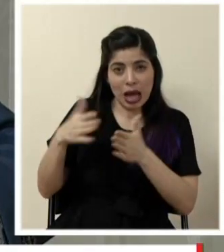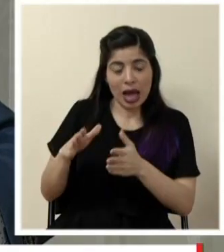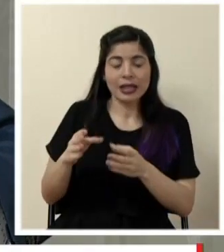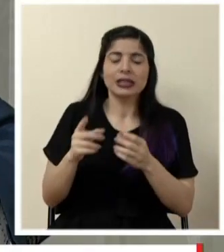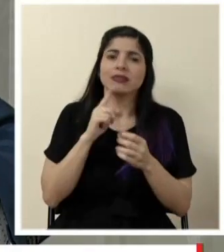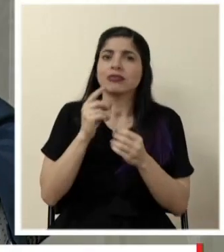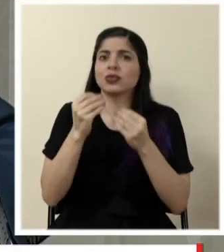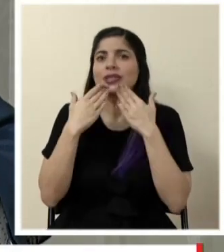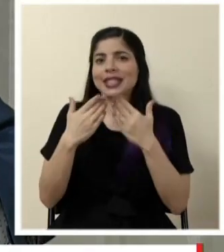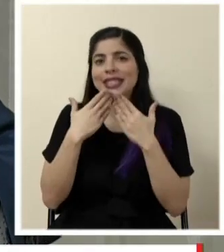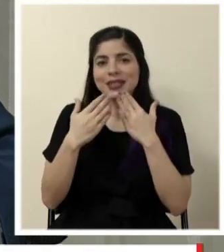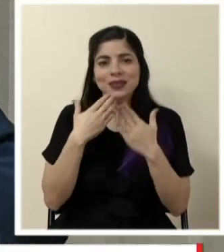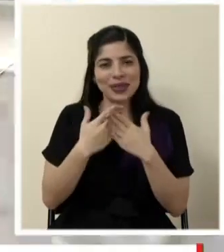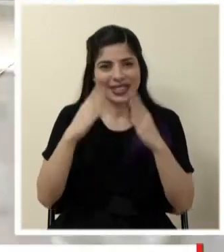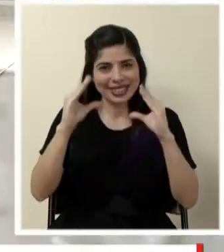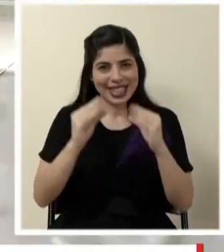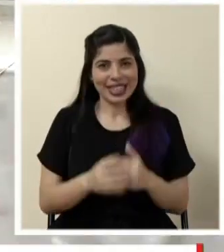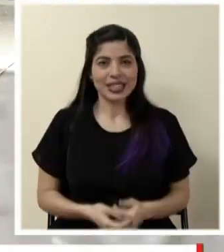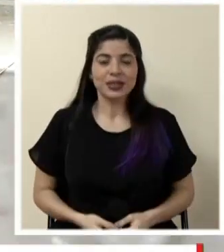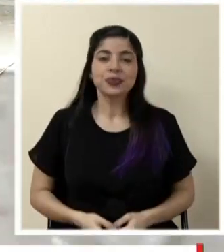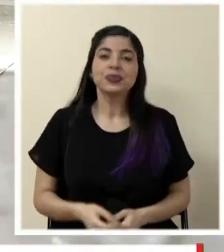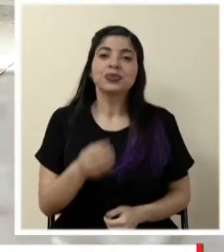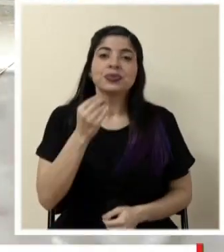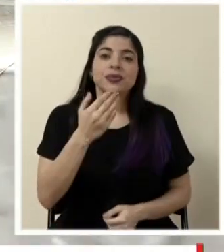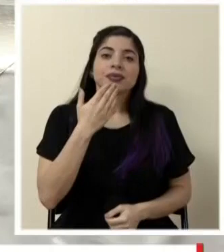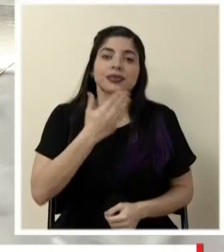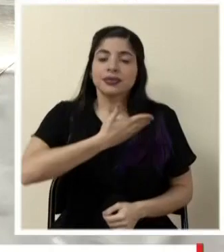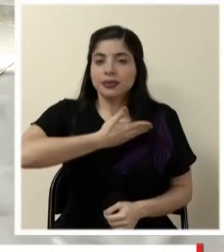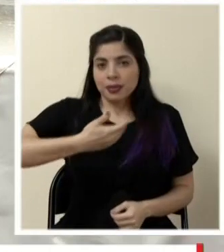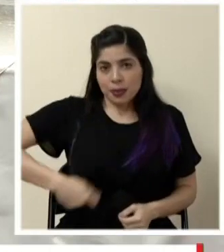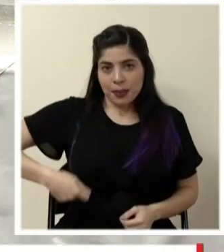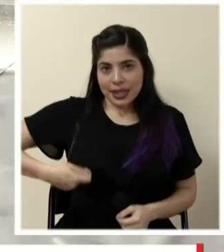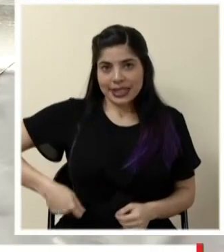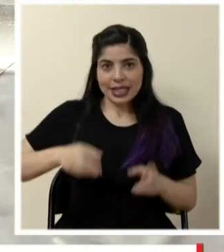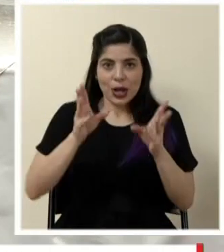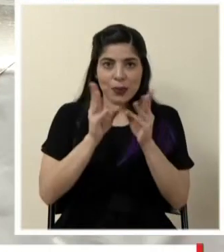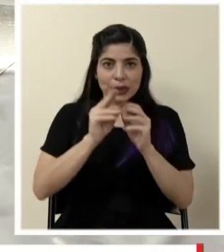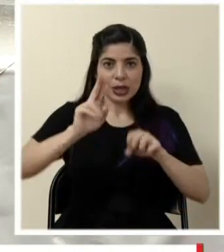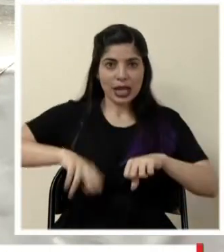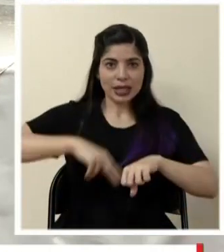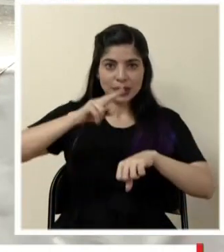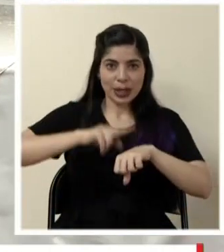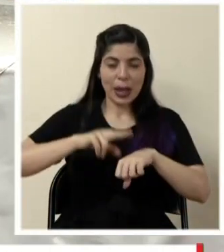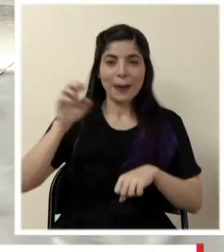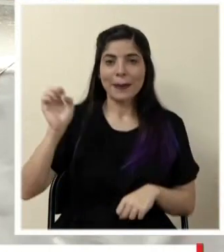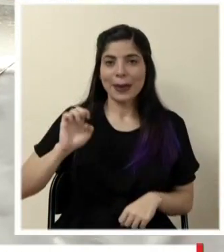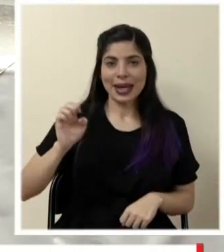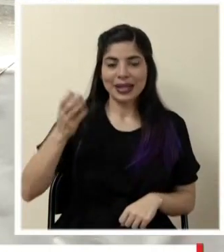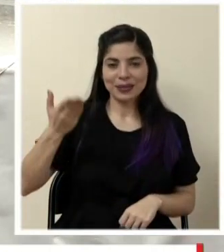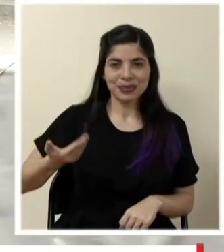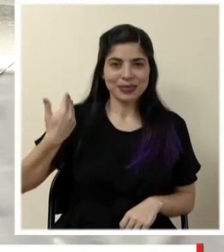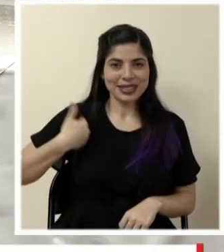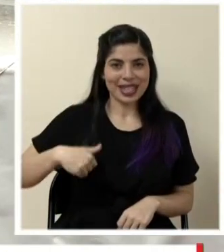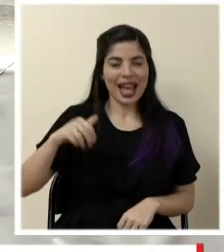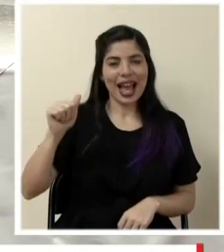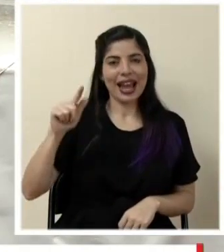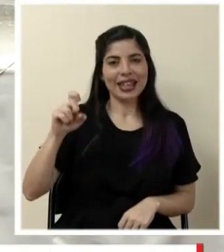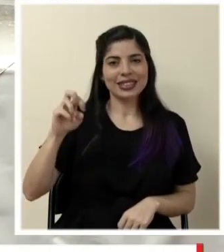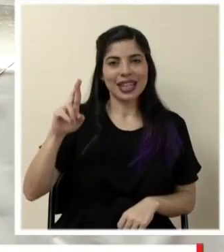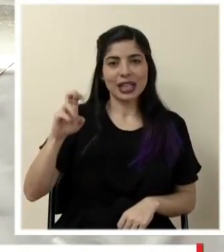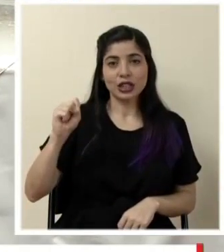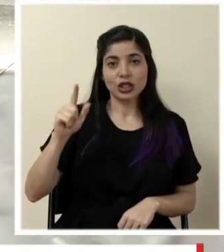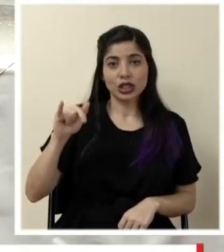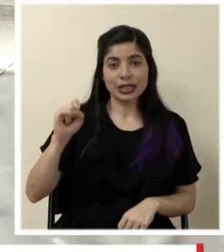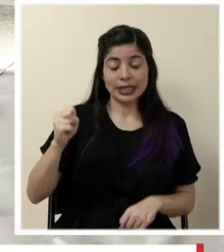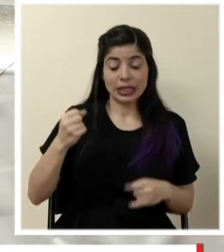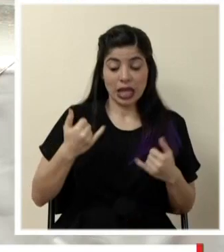Muchísimas gracias y muy buenas tardes. Muchas gracias al presidente ejecutivo de la Comisión Nacional de Emergencias, el señor Alexander Solís. Vamos